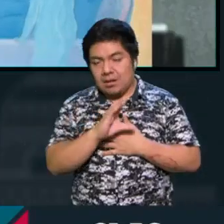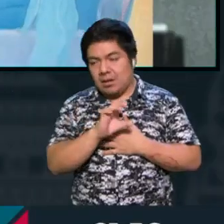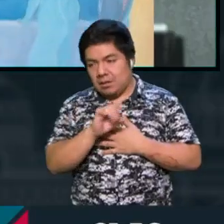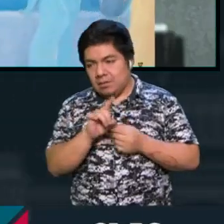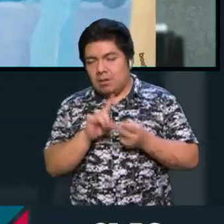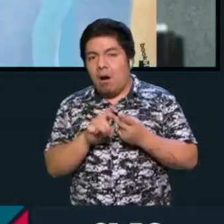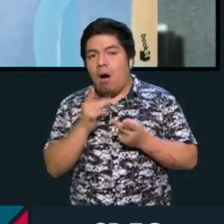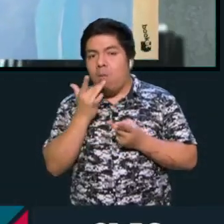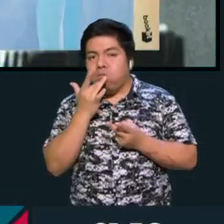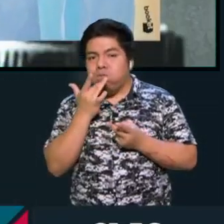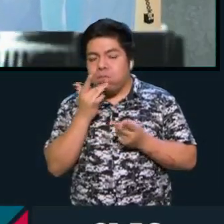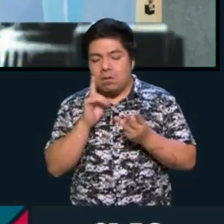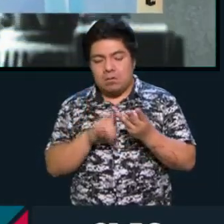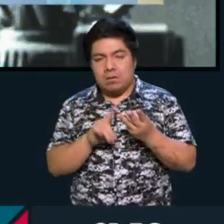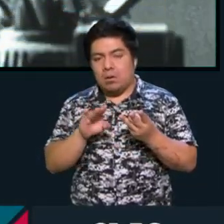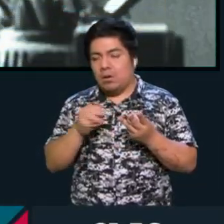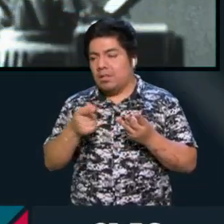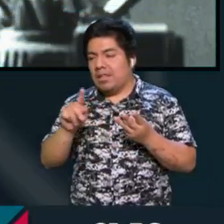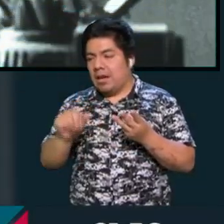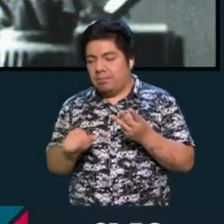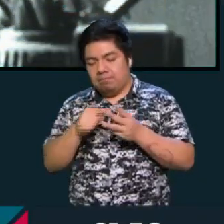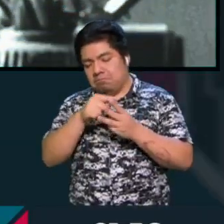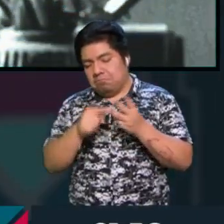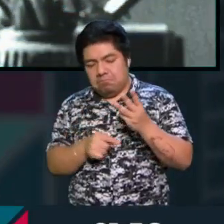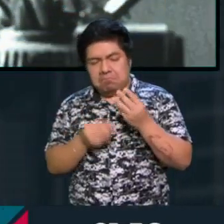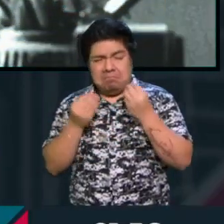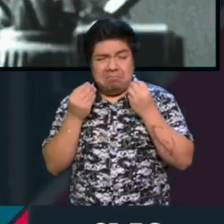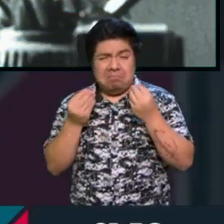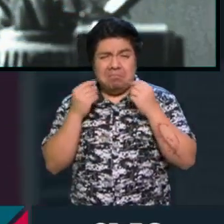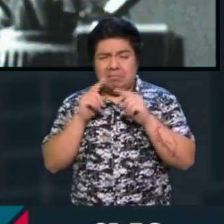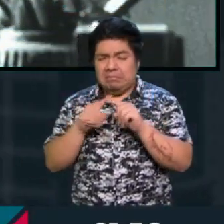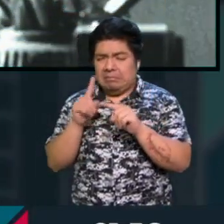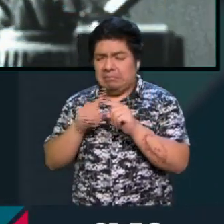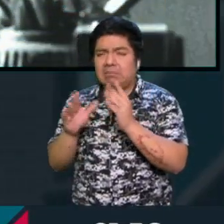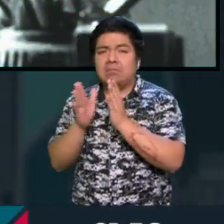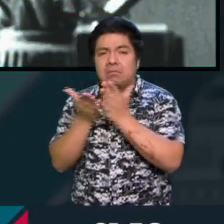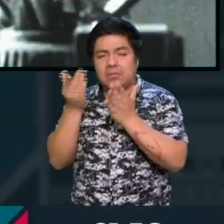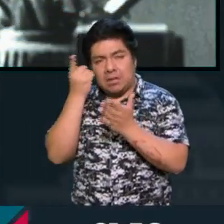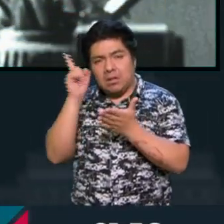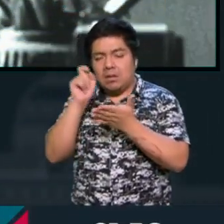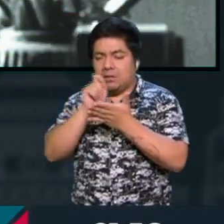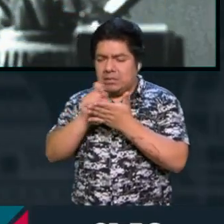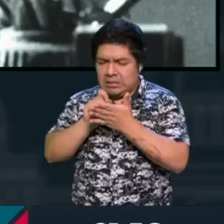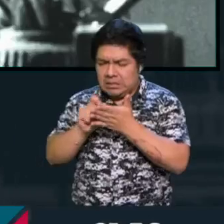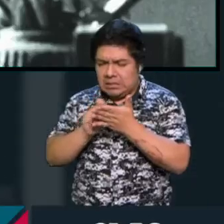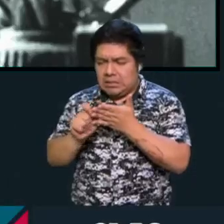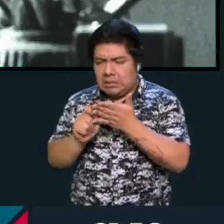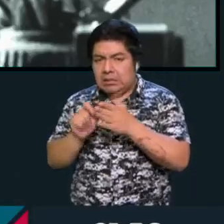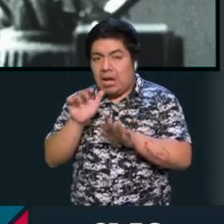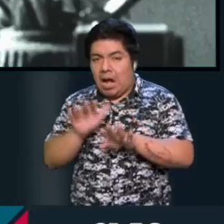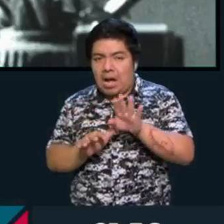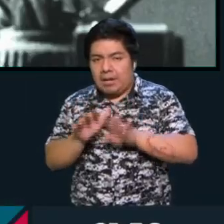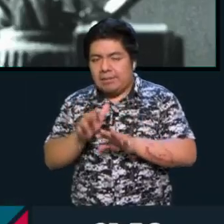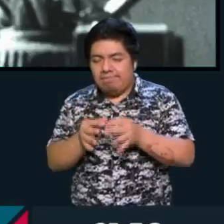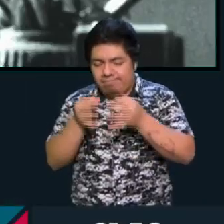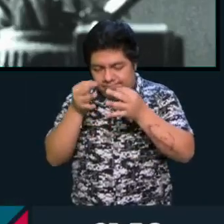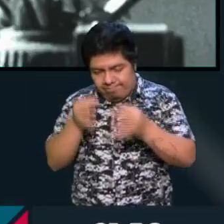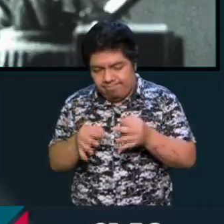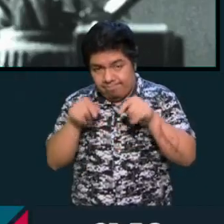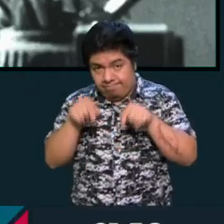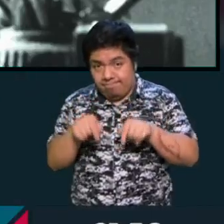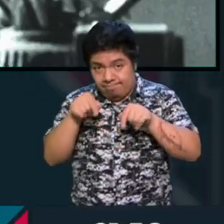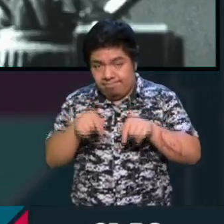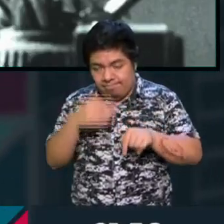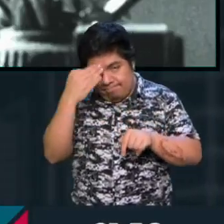Octavio Paz, Ibargüengoitia, muchos autores que de alguna manera le dieron un significado